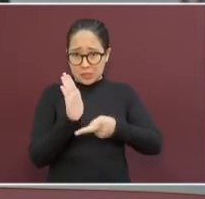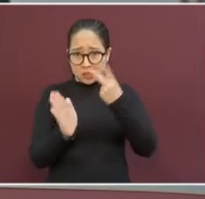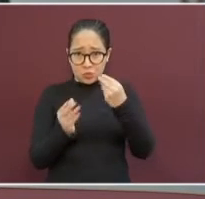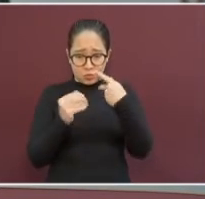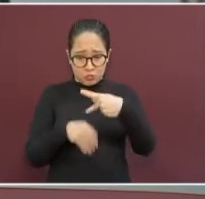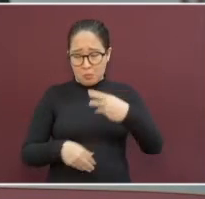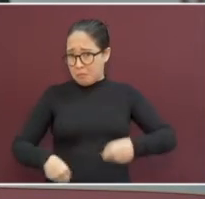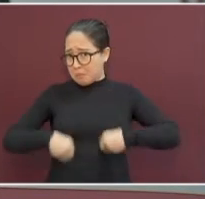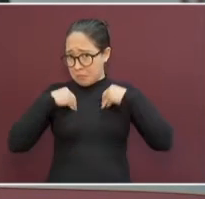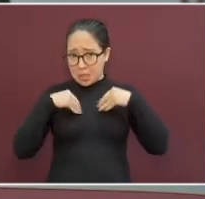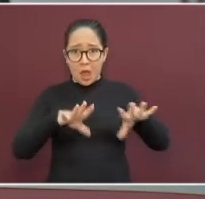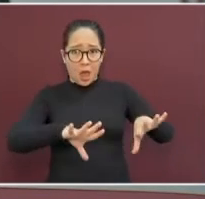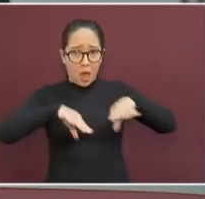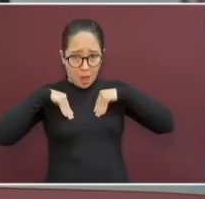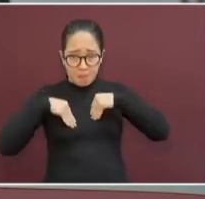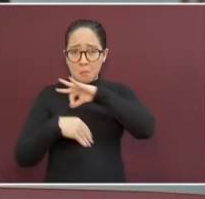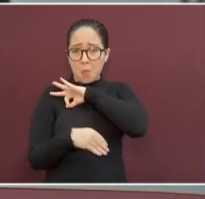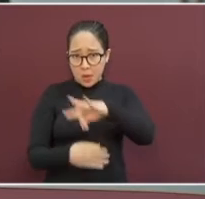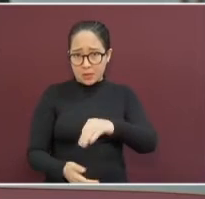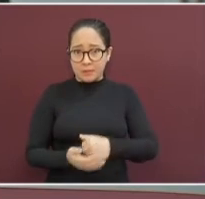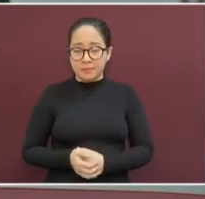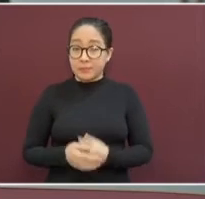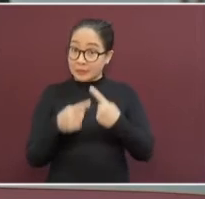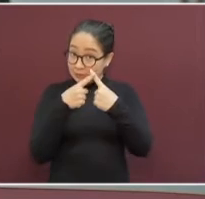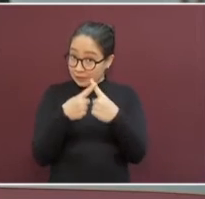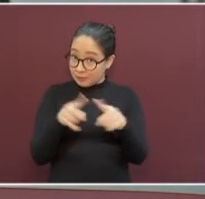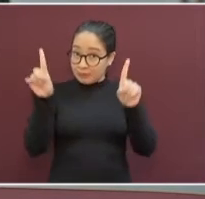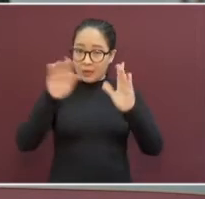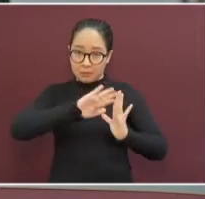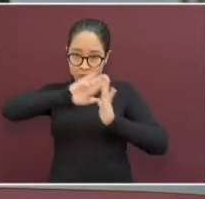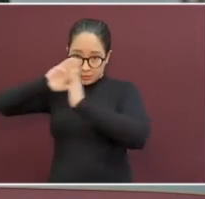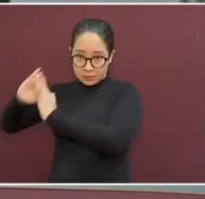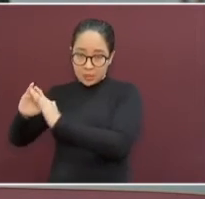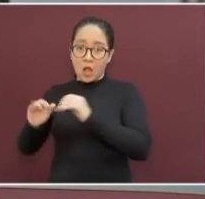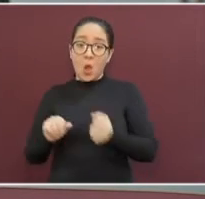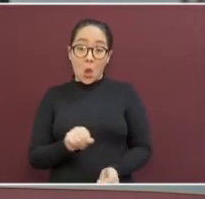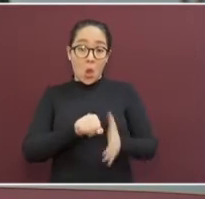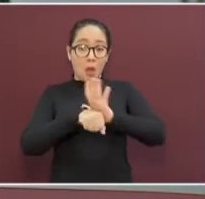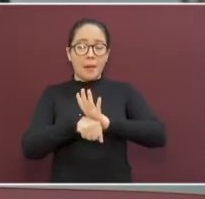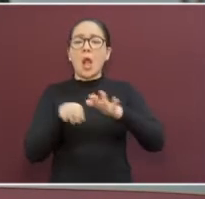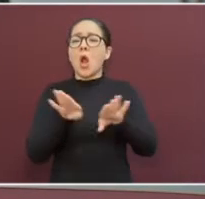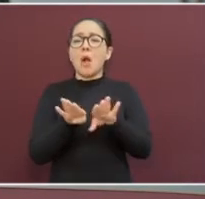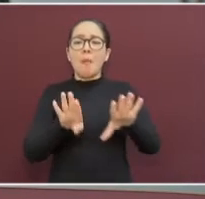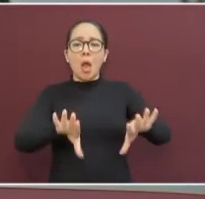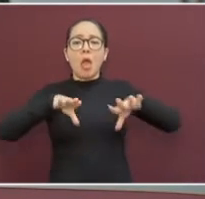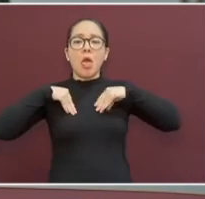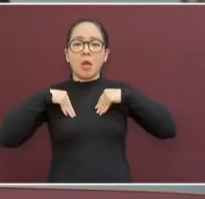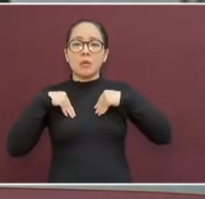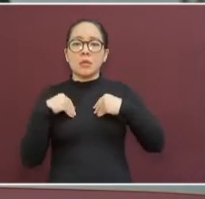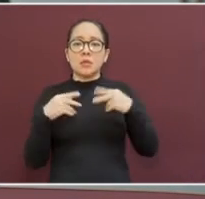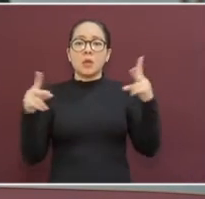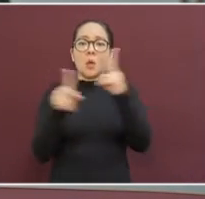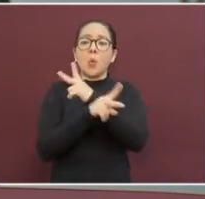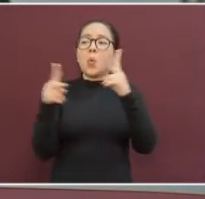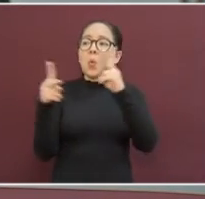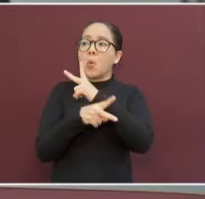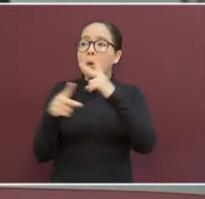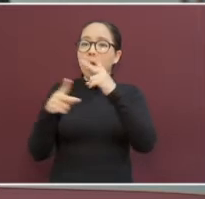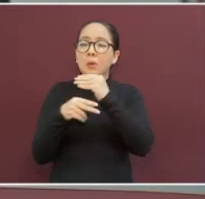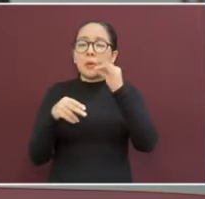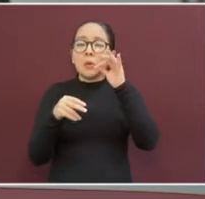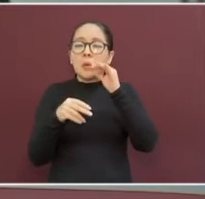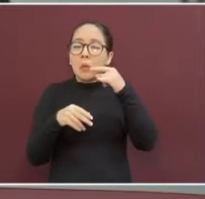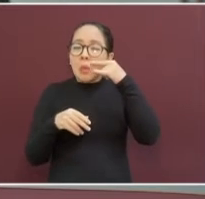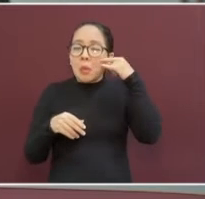de forma diferente kobe 19 se transmite por medio de gotitas respiratorias que se producen cuando una